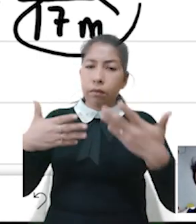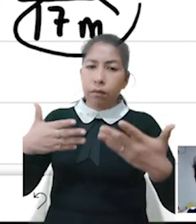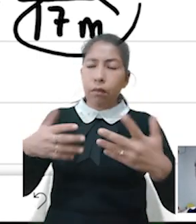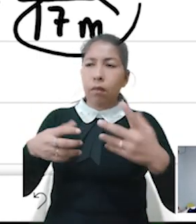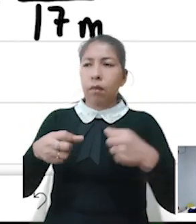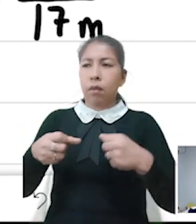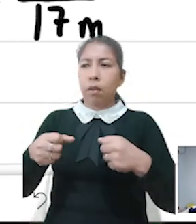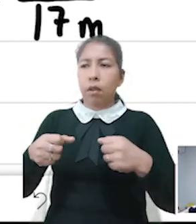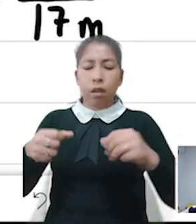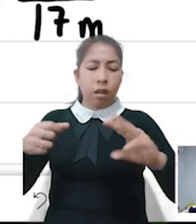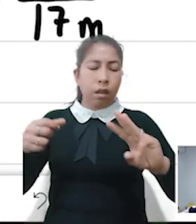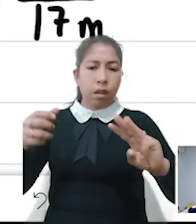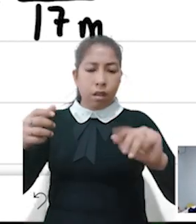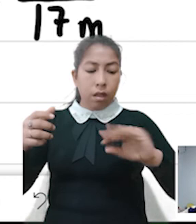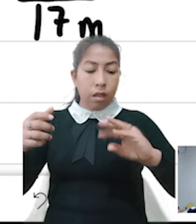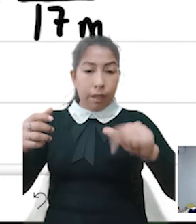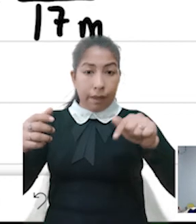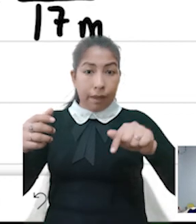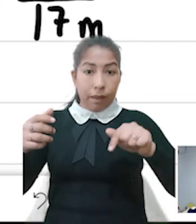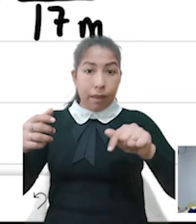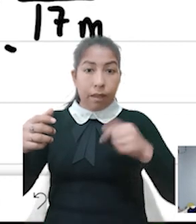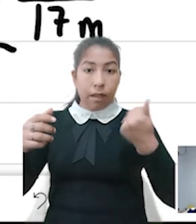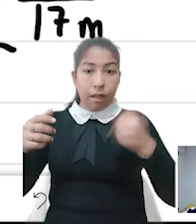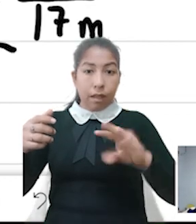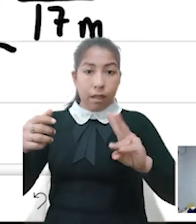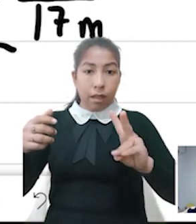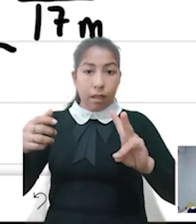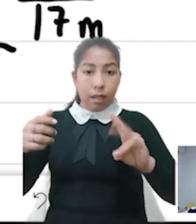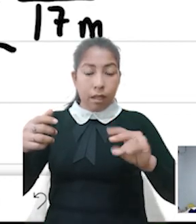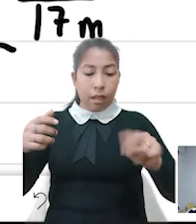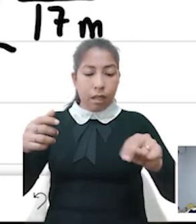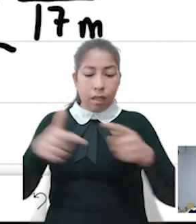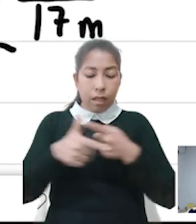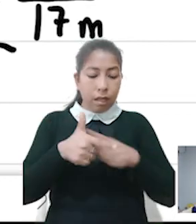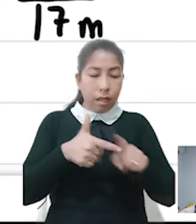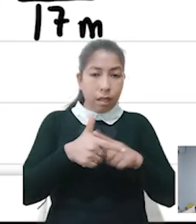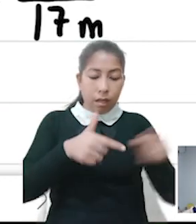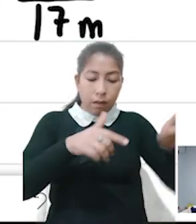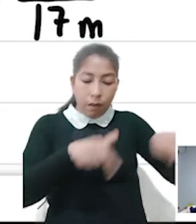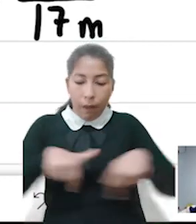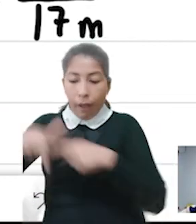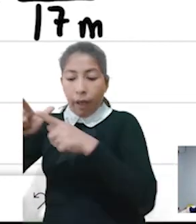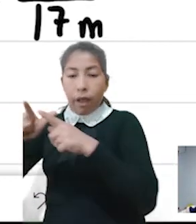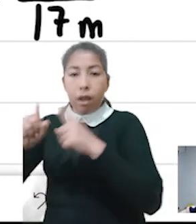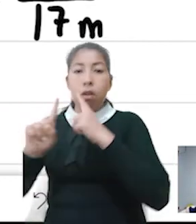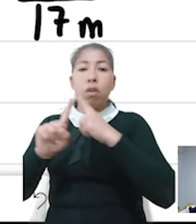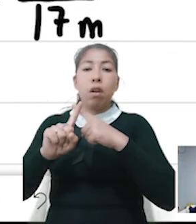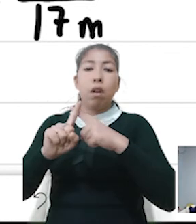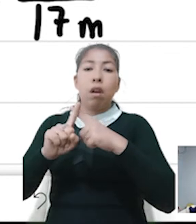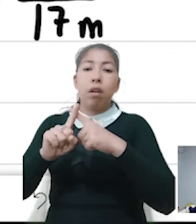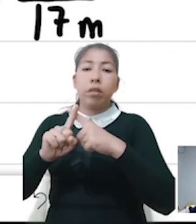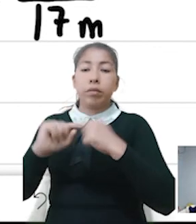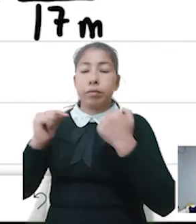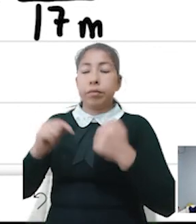medida, 17, que está dividiendo a nuestra variable, pasa al primer miembro a multiplicar. Eso nos va a dar un valor